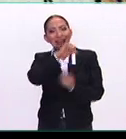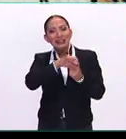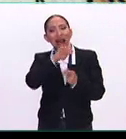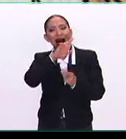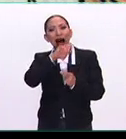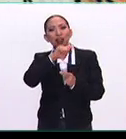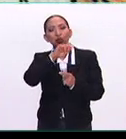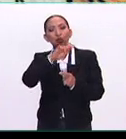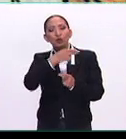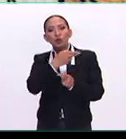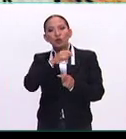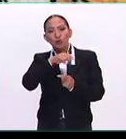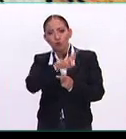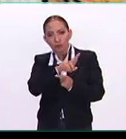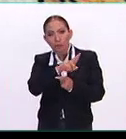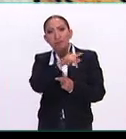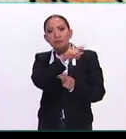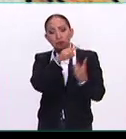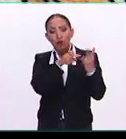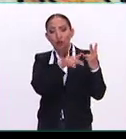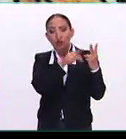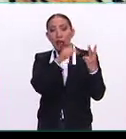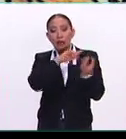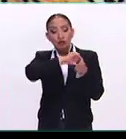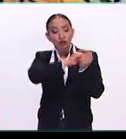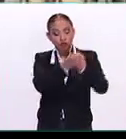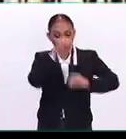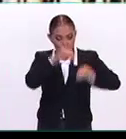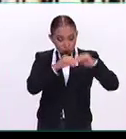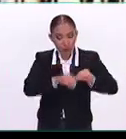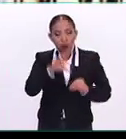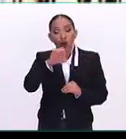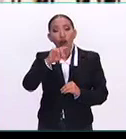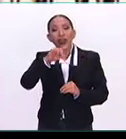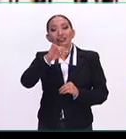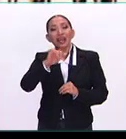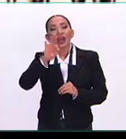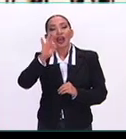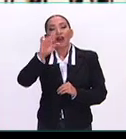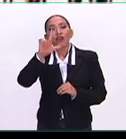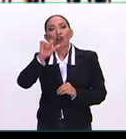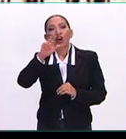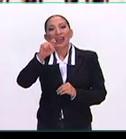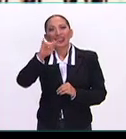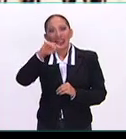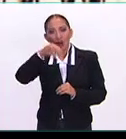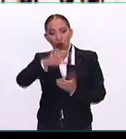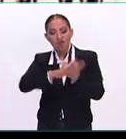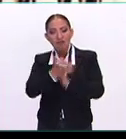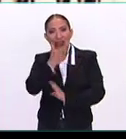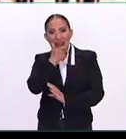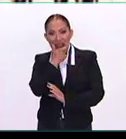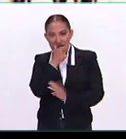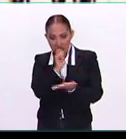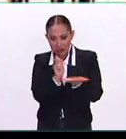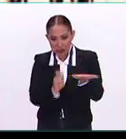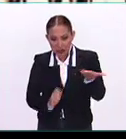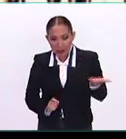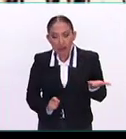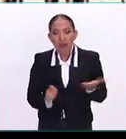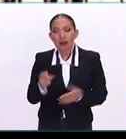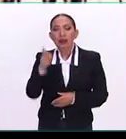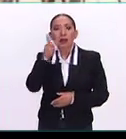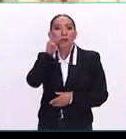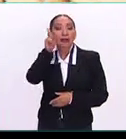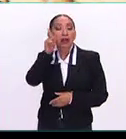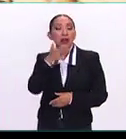y Arthur Anderson, que tradujeron el Códice Florentino al inglés. El